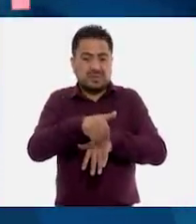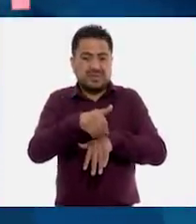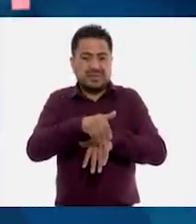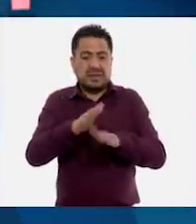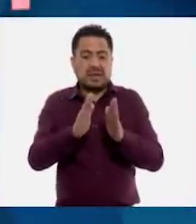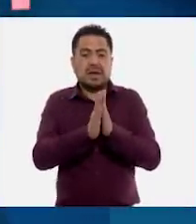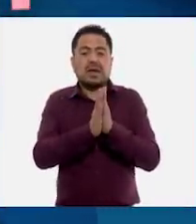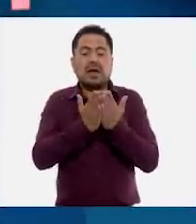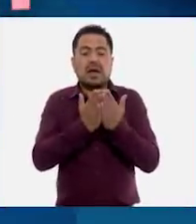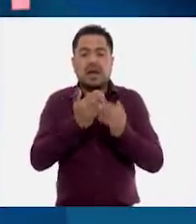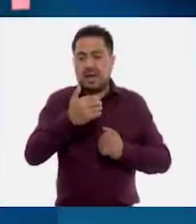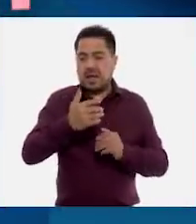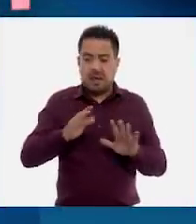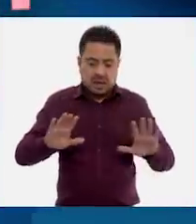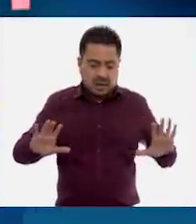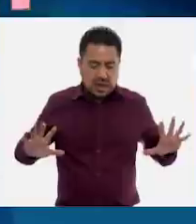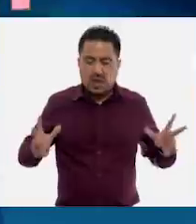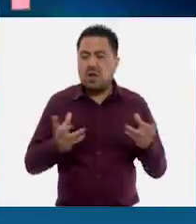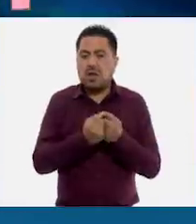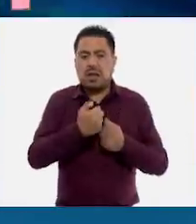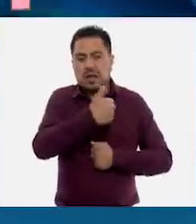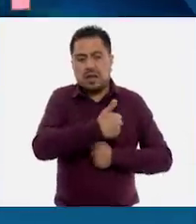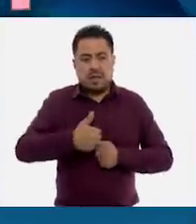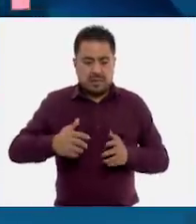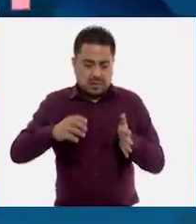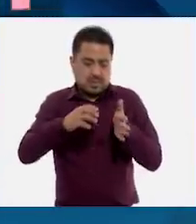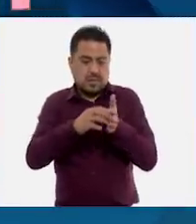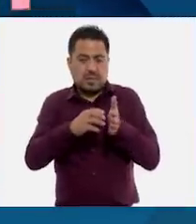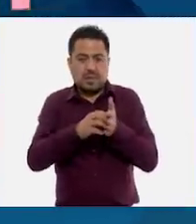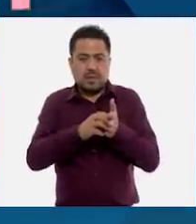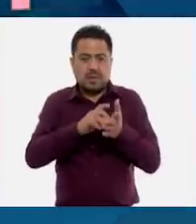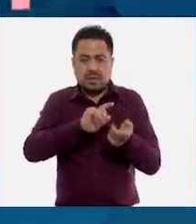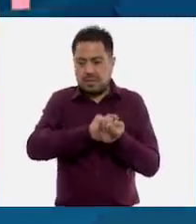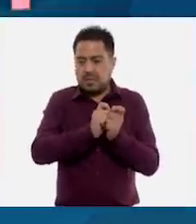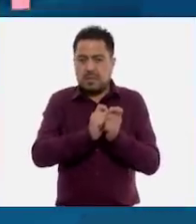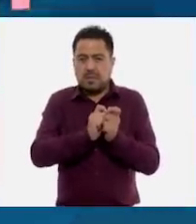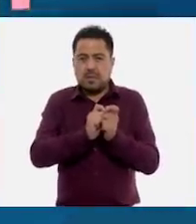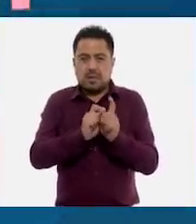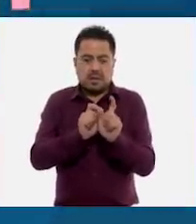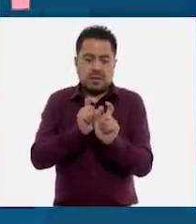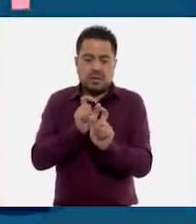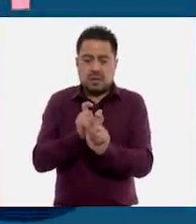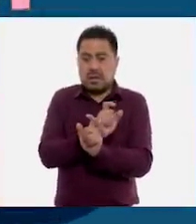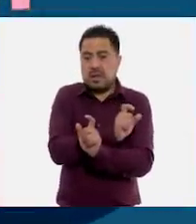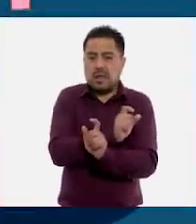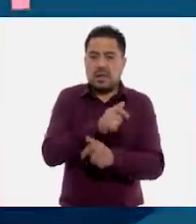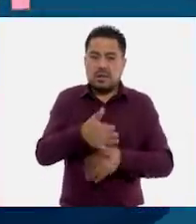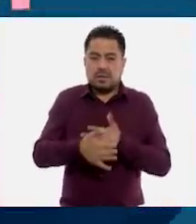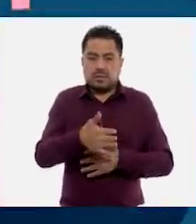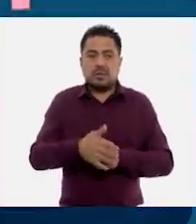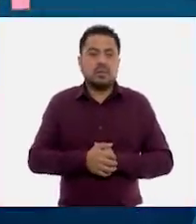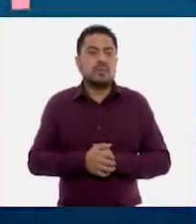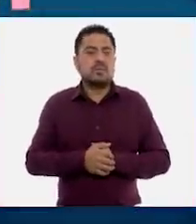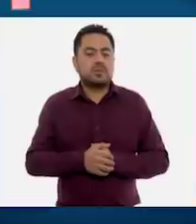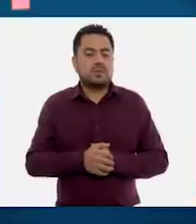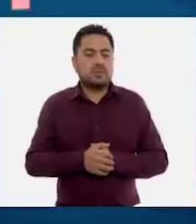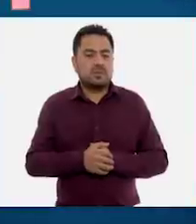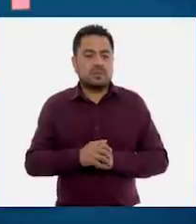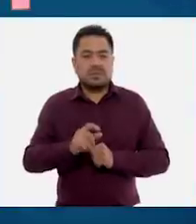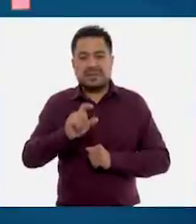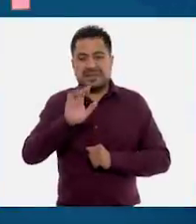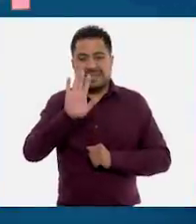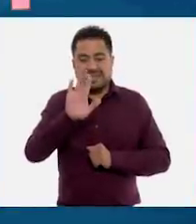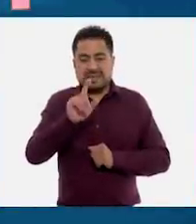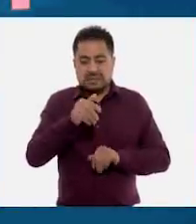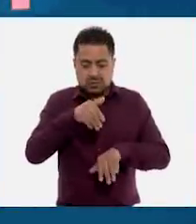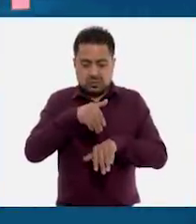de libros que caben en cada caja se convirtió en el divisor. Ajá. El cociente